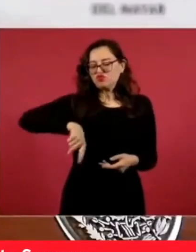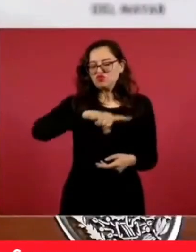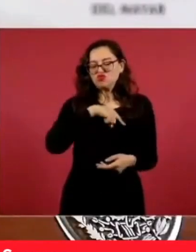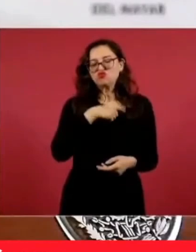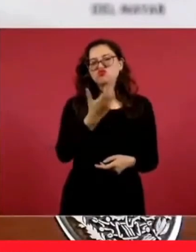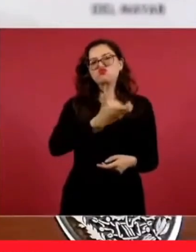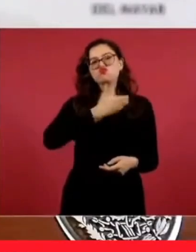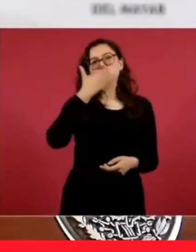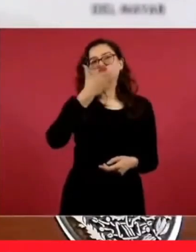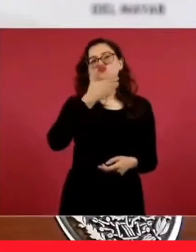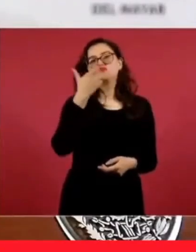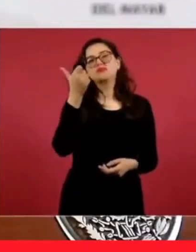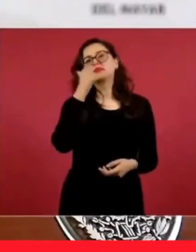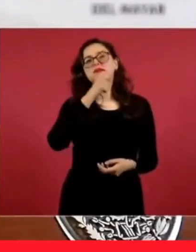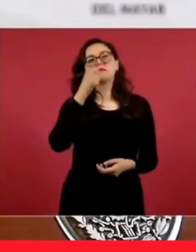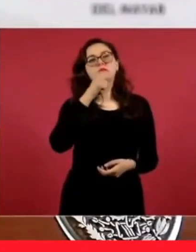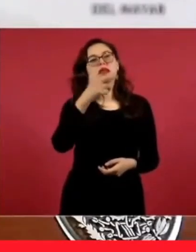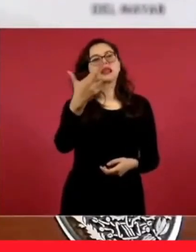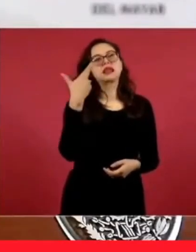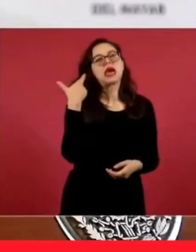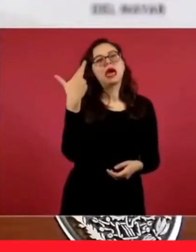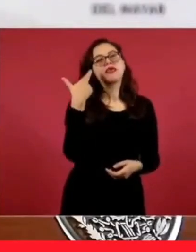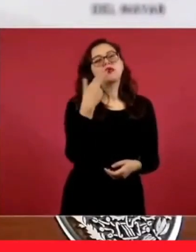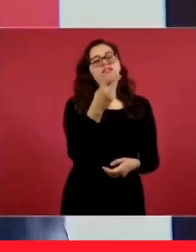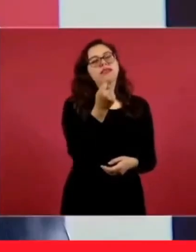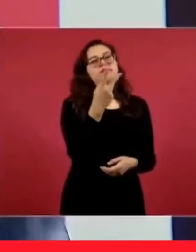a la radio, a la televisión,